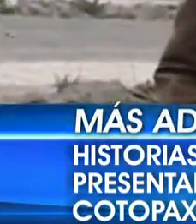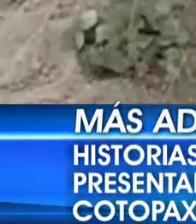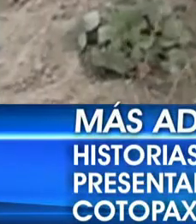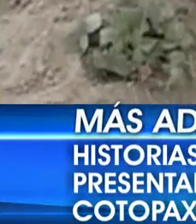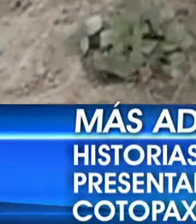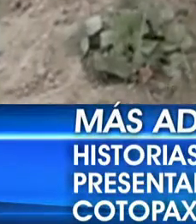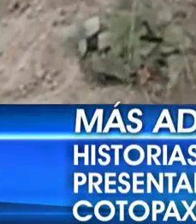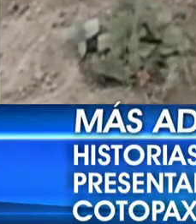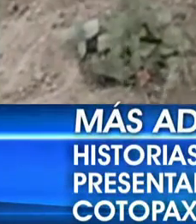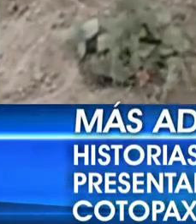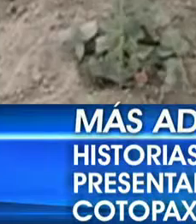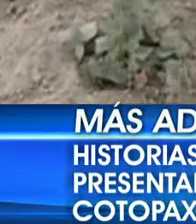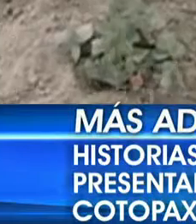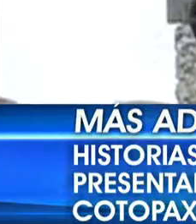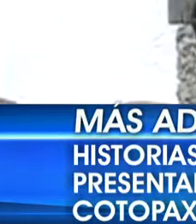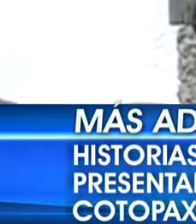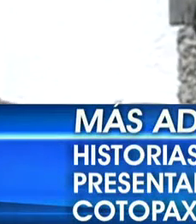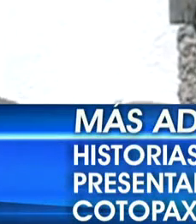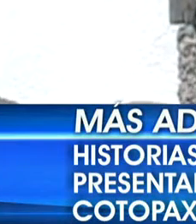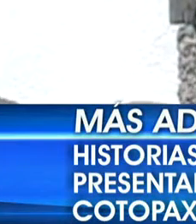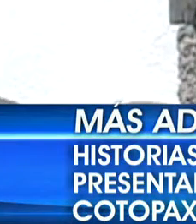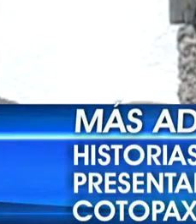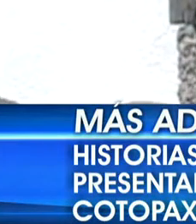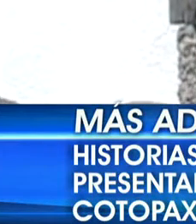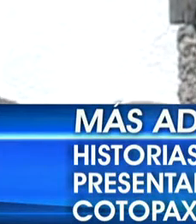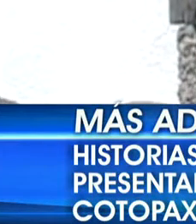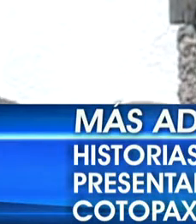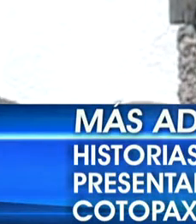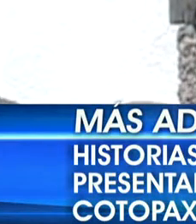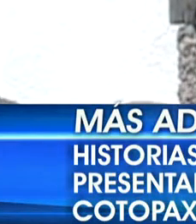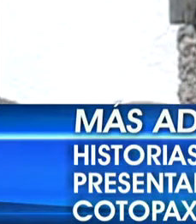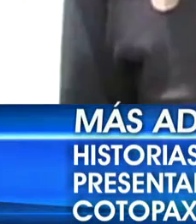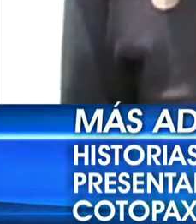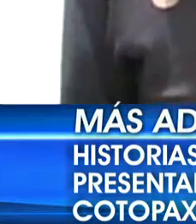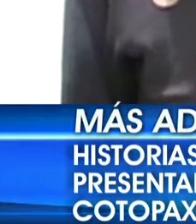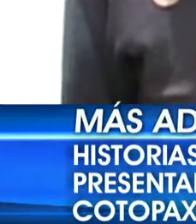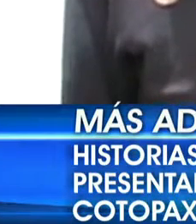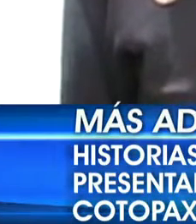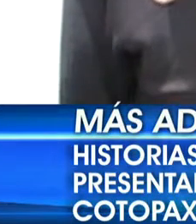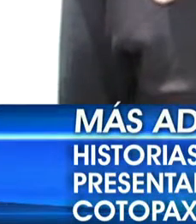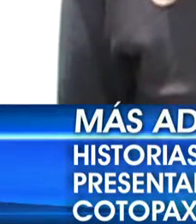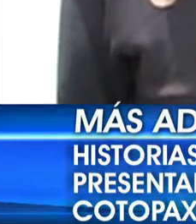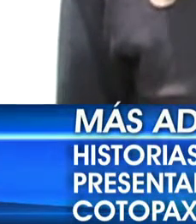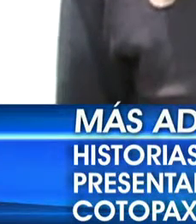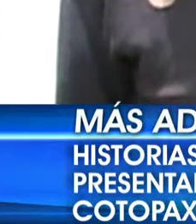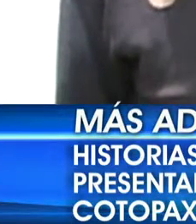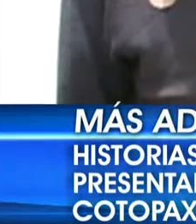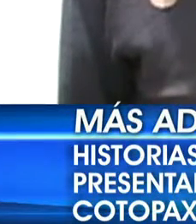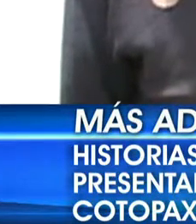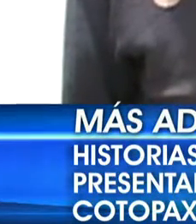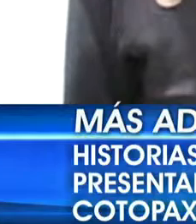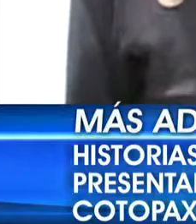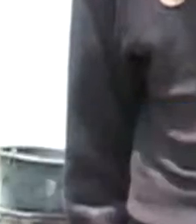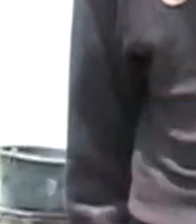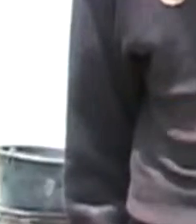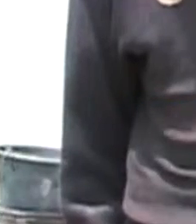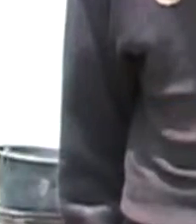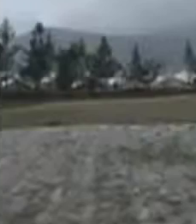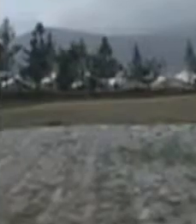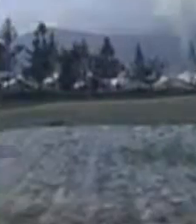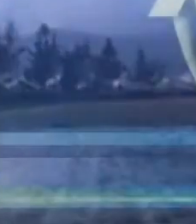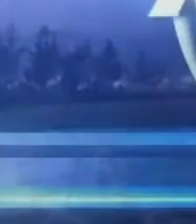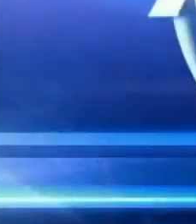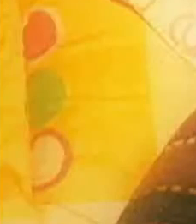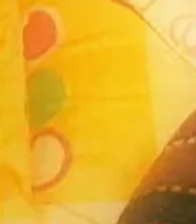faldas del volcán Cotopaxi. Ellos solicitan ayuda a las autoridades para alimentar a sus animalitos. Y regresamos con esto y más aquí en La